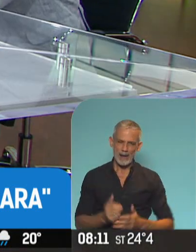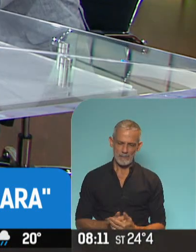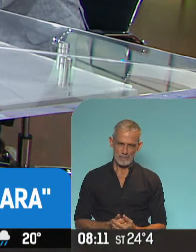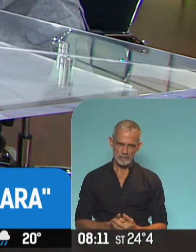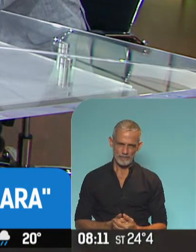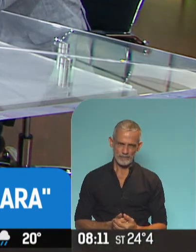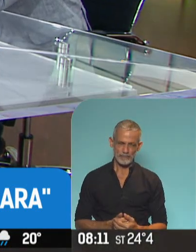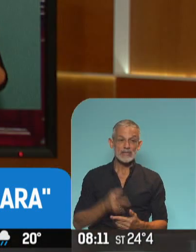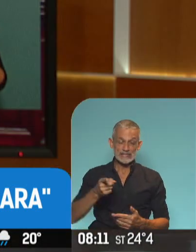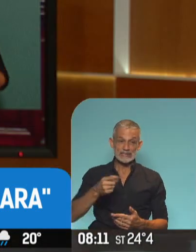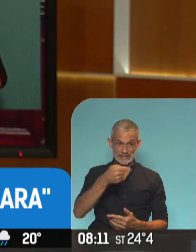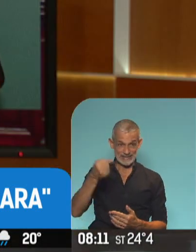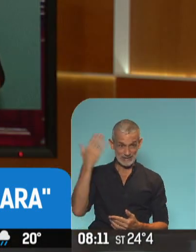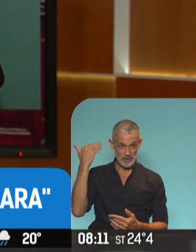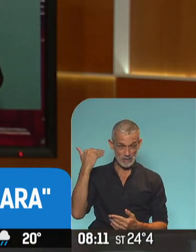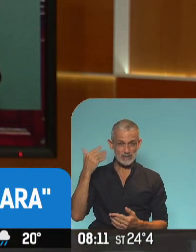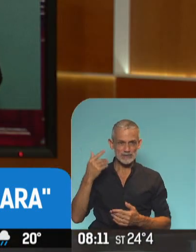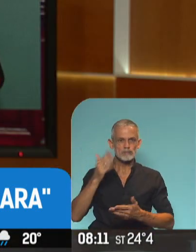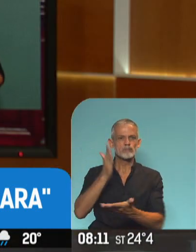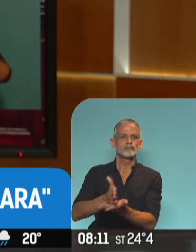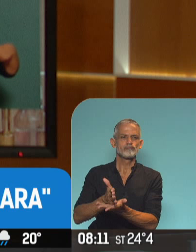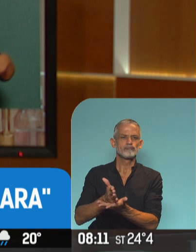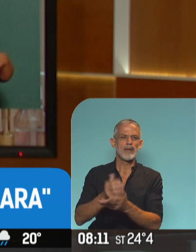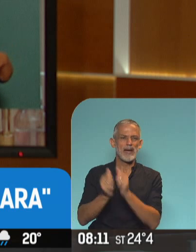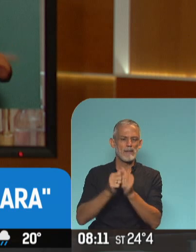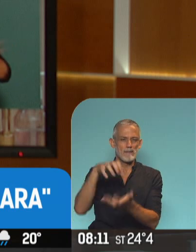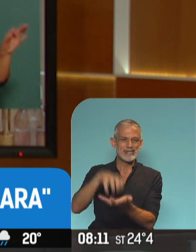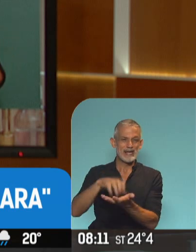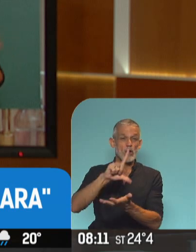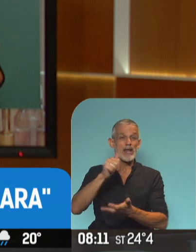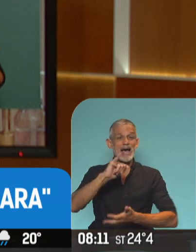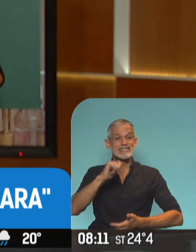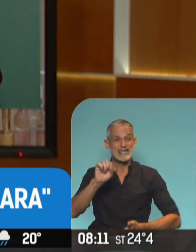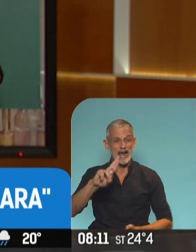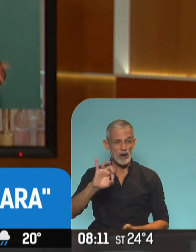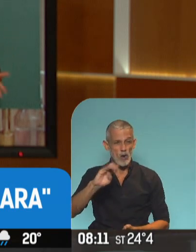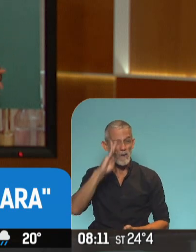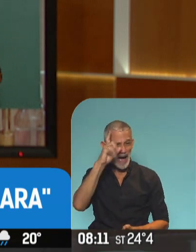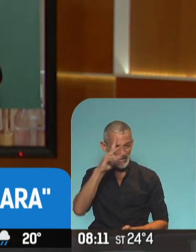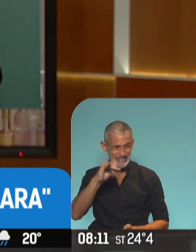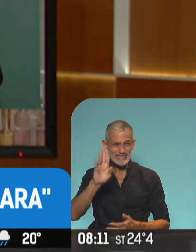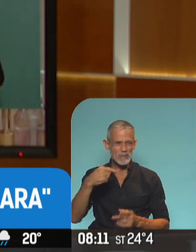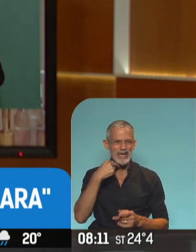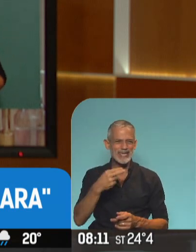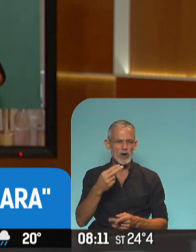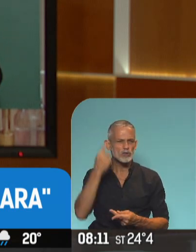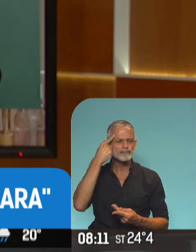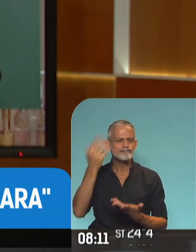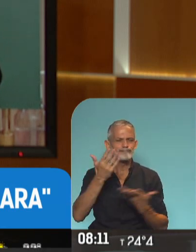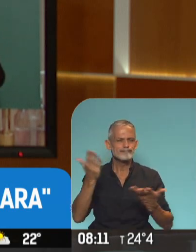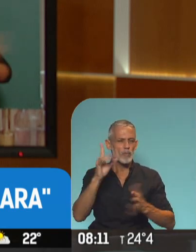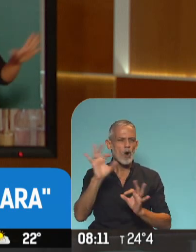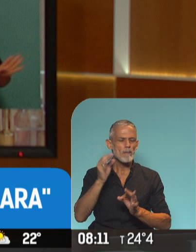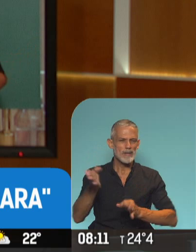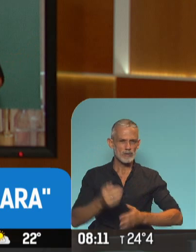este contexto, la semana pasada salió la condena contra el empresario Lázaro Báez y contra sus hijos también. ¿Qué reflexión le merece?